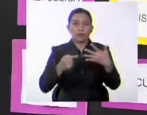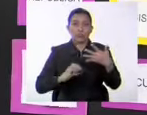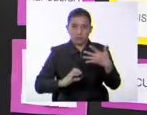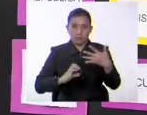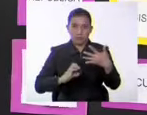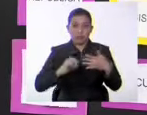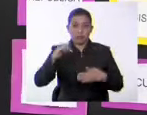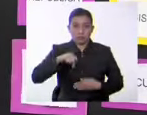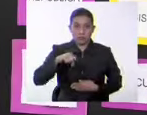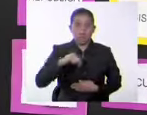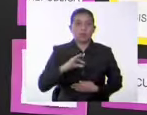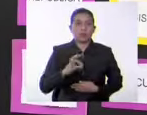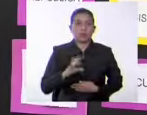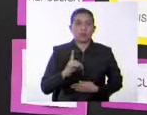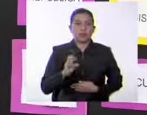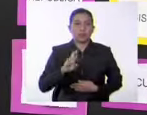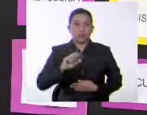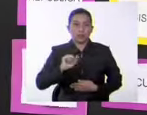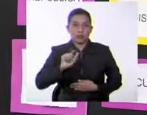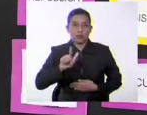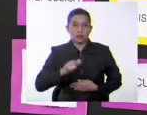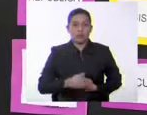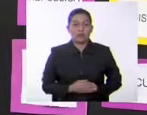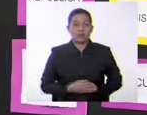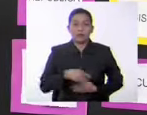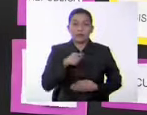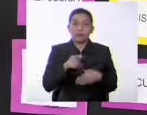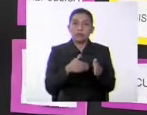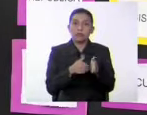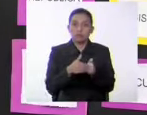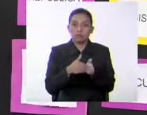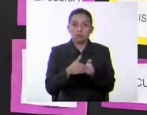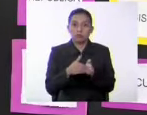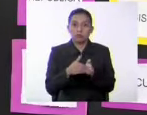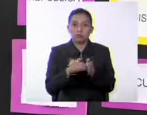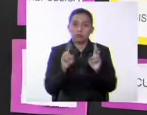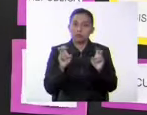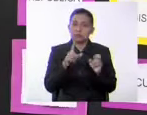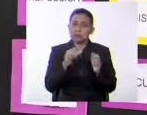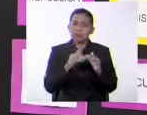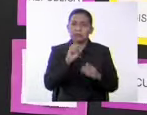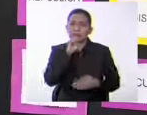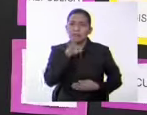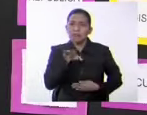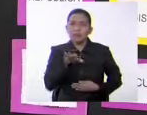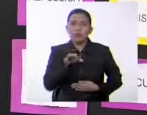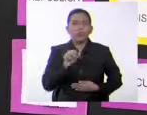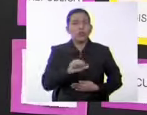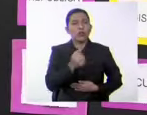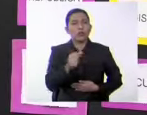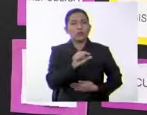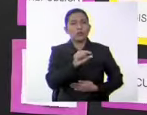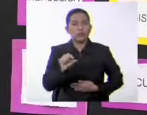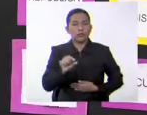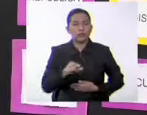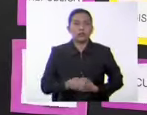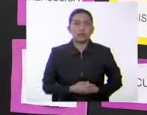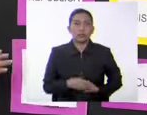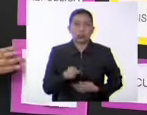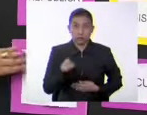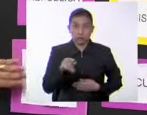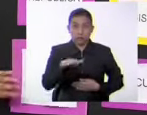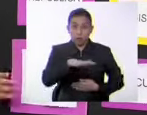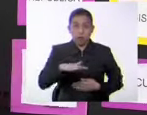República Federal, precisamente, que a partir de ahí es que ya podríamos hablar, como tú mencionabas, ya del otro nombre que se le daba precisamente a estas